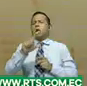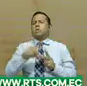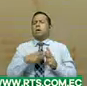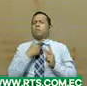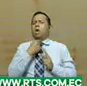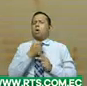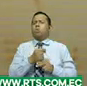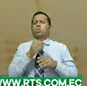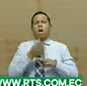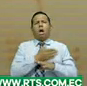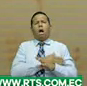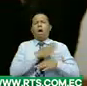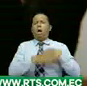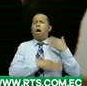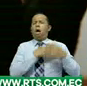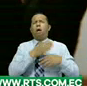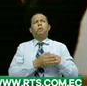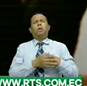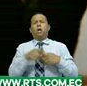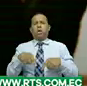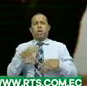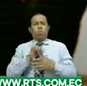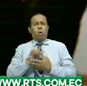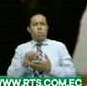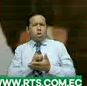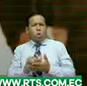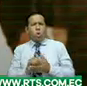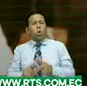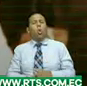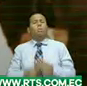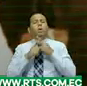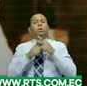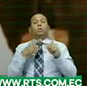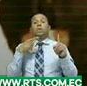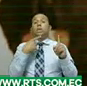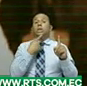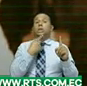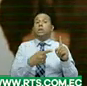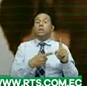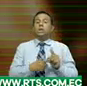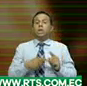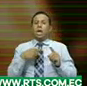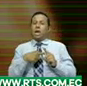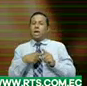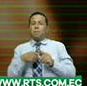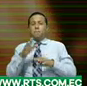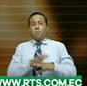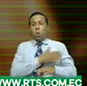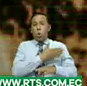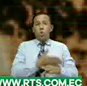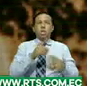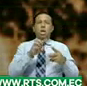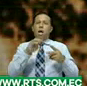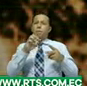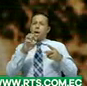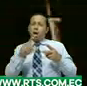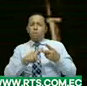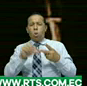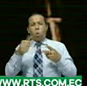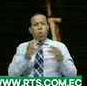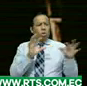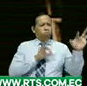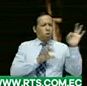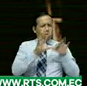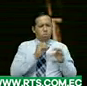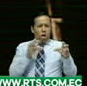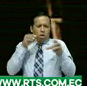los barrios de Nueva York. Pacheco consideraba la salsa una mezcla entre la guaracha, el mambo, la pachanga, la guajira, el guaguancó